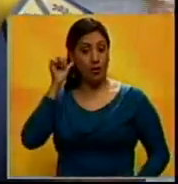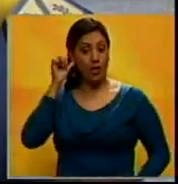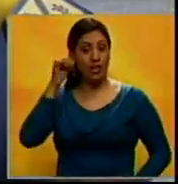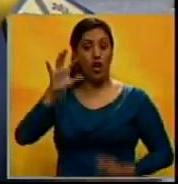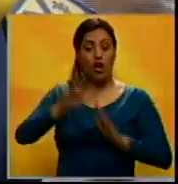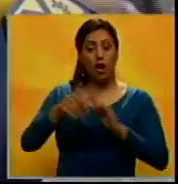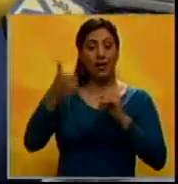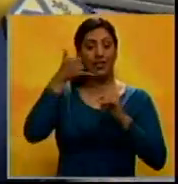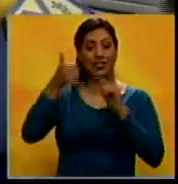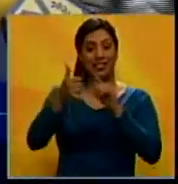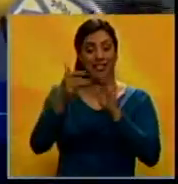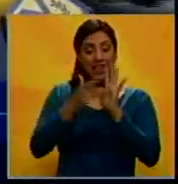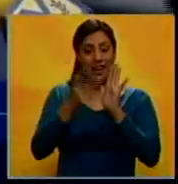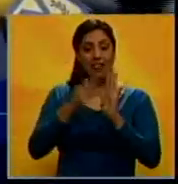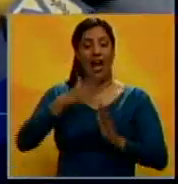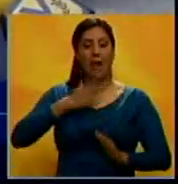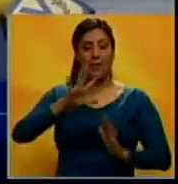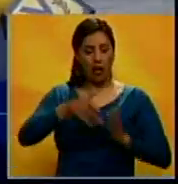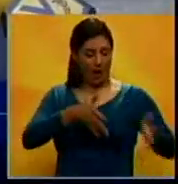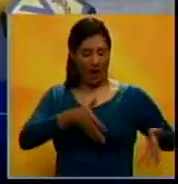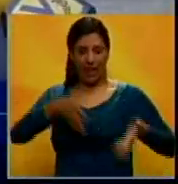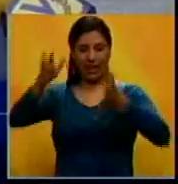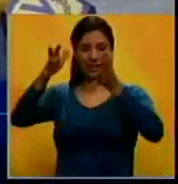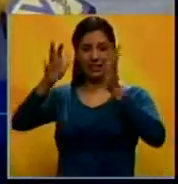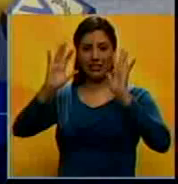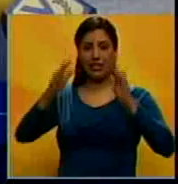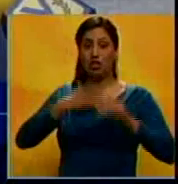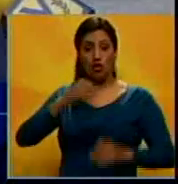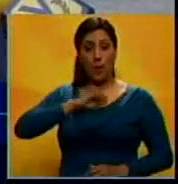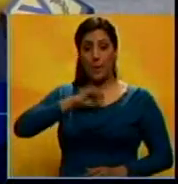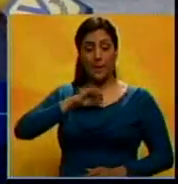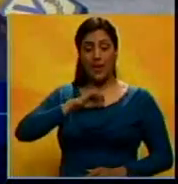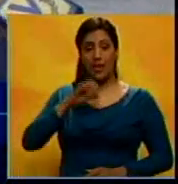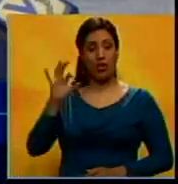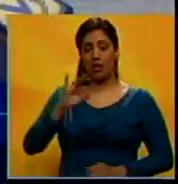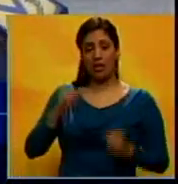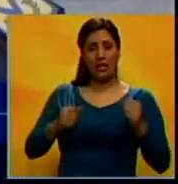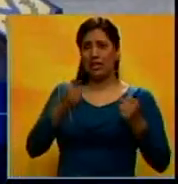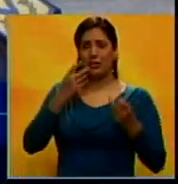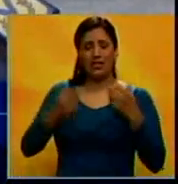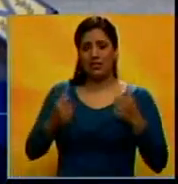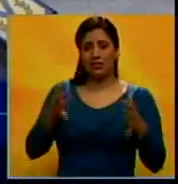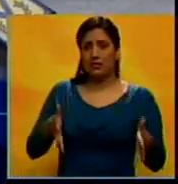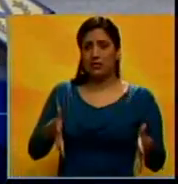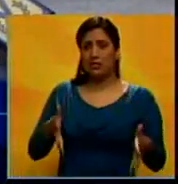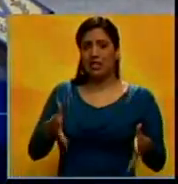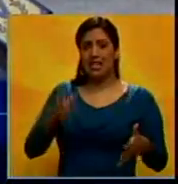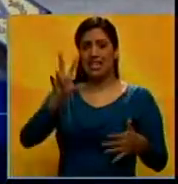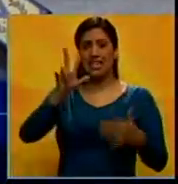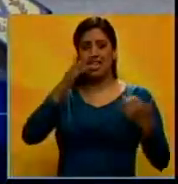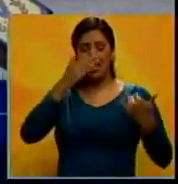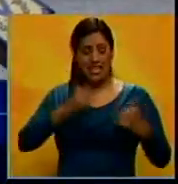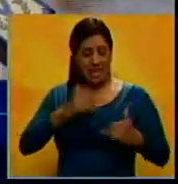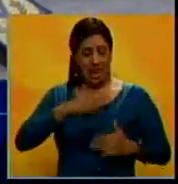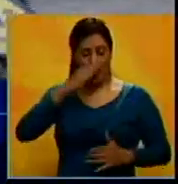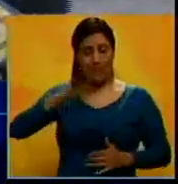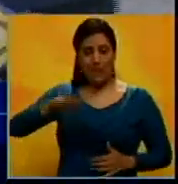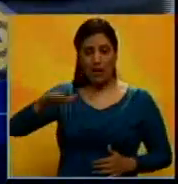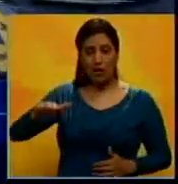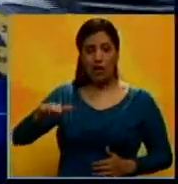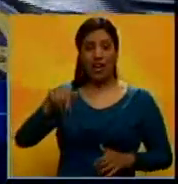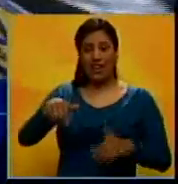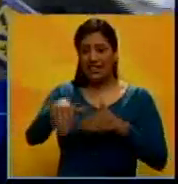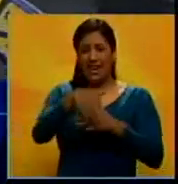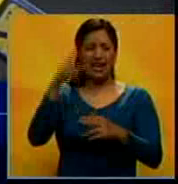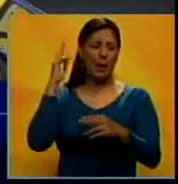los celulares, a mí me quitaron la cartera completa. Yo por miedo no quise ni correr ni nada porque andaba con las tres niñas menores.